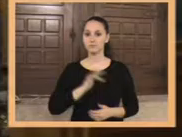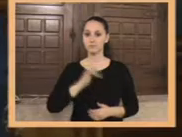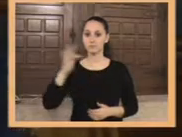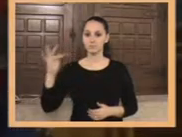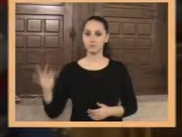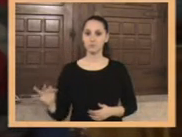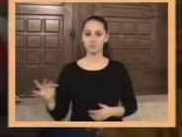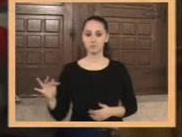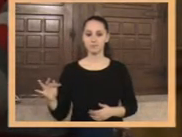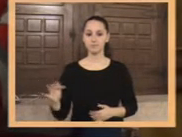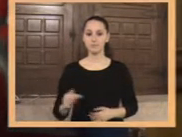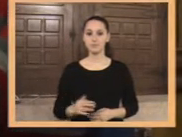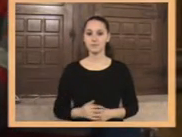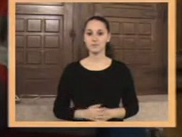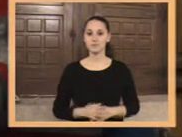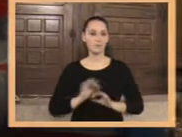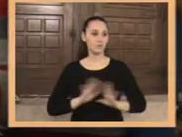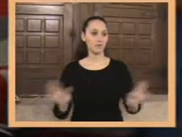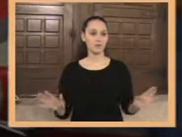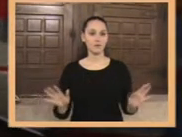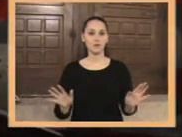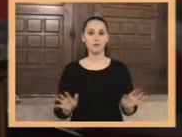palabra. ¿Nadie?